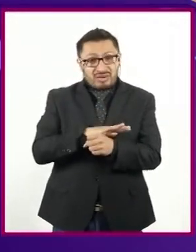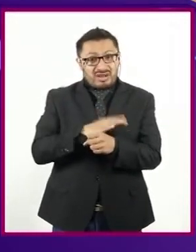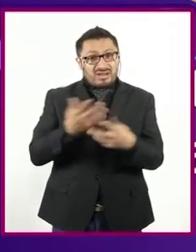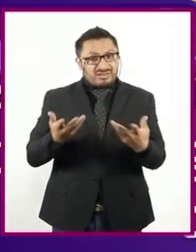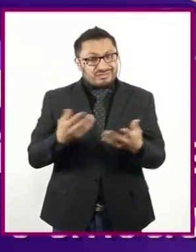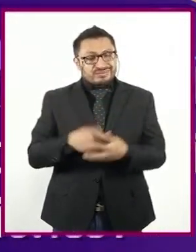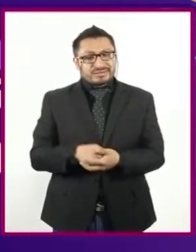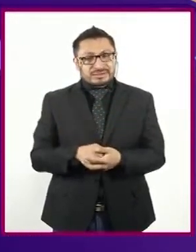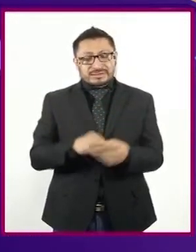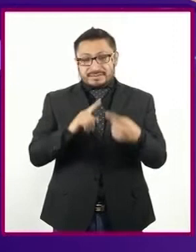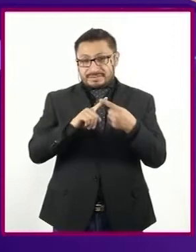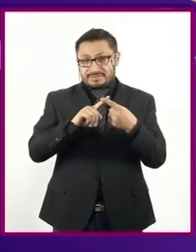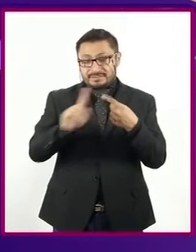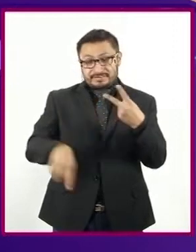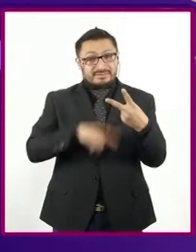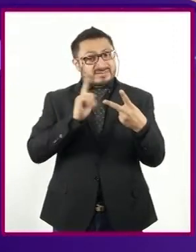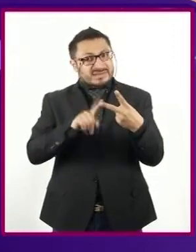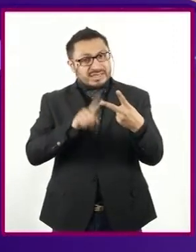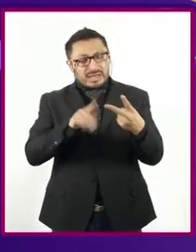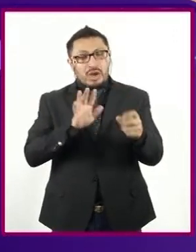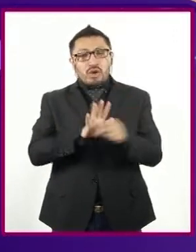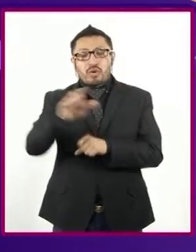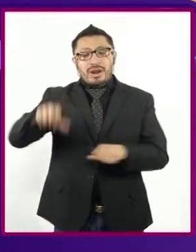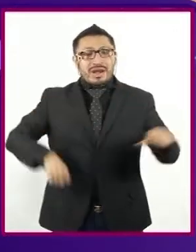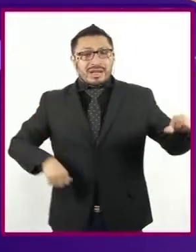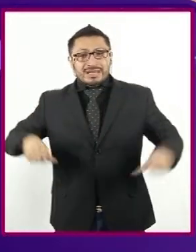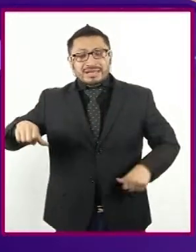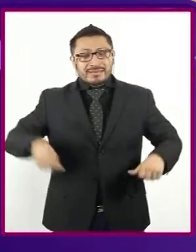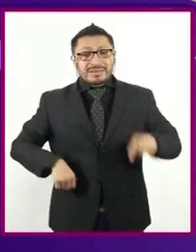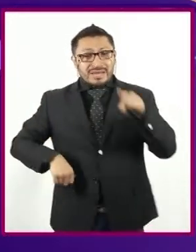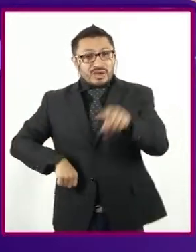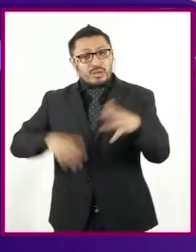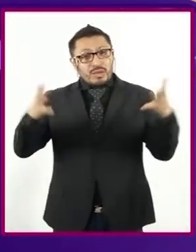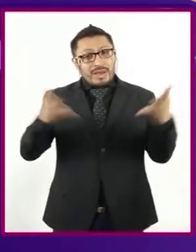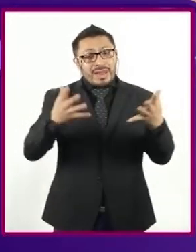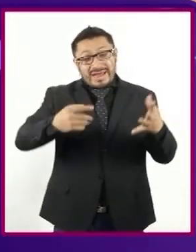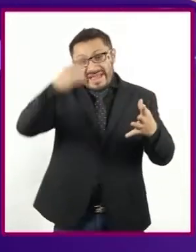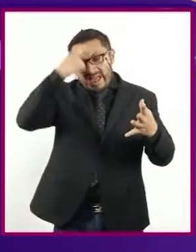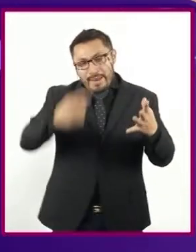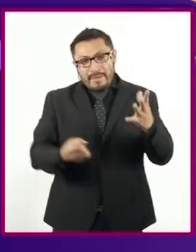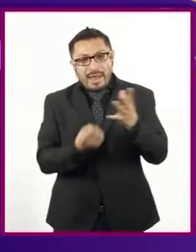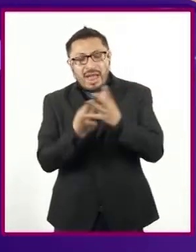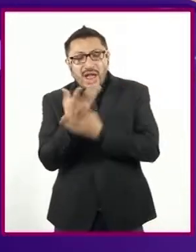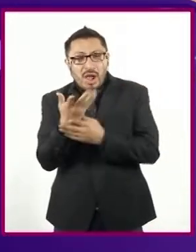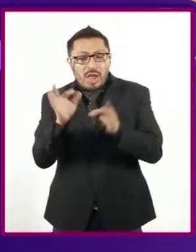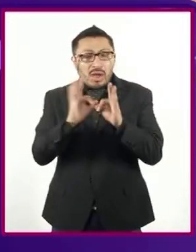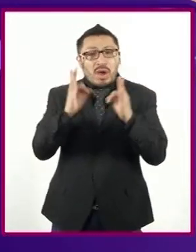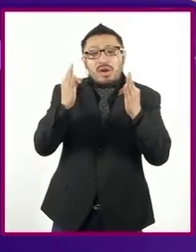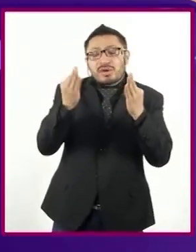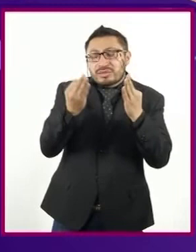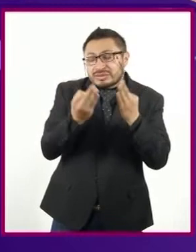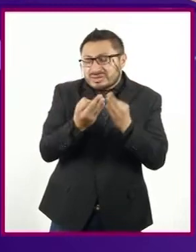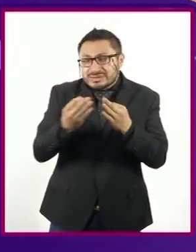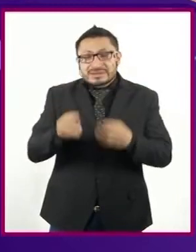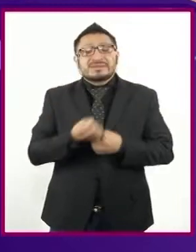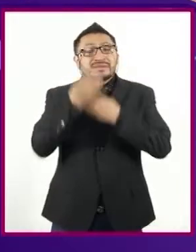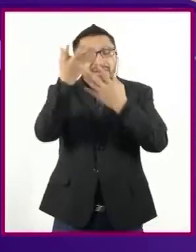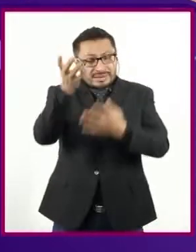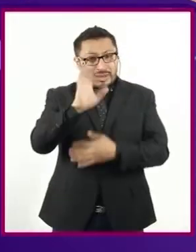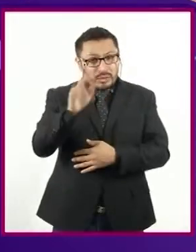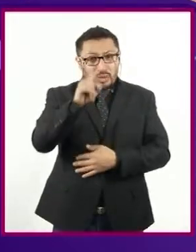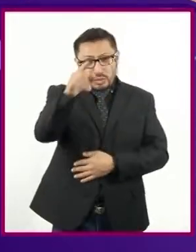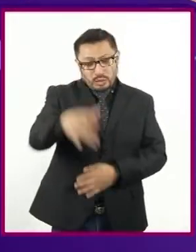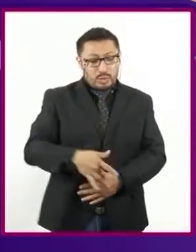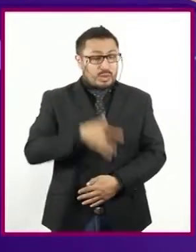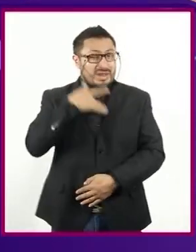Segundo, ¿qué actividades han realizado para encontrar nuevos caminos cuando esos sentimientos o